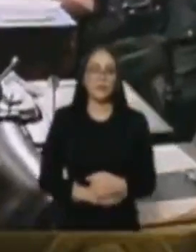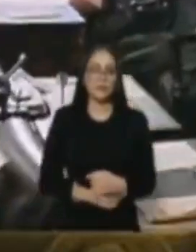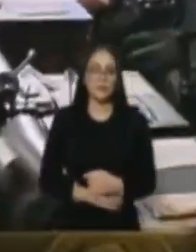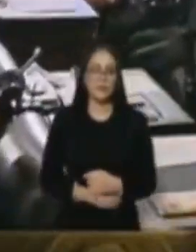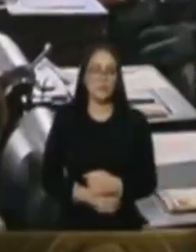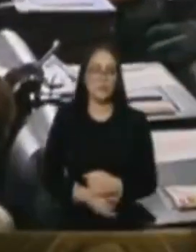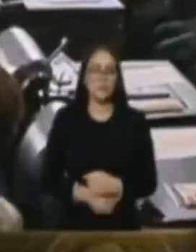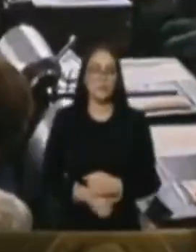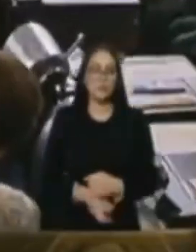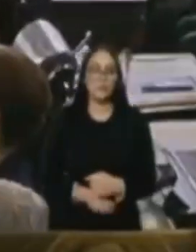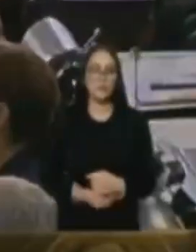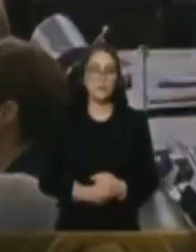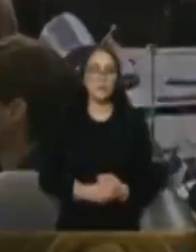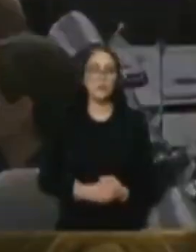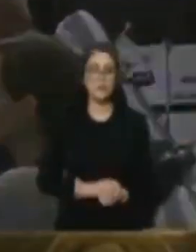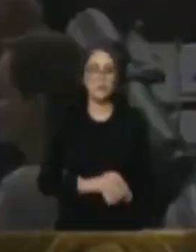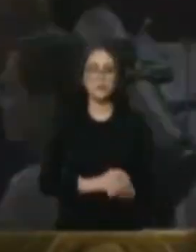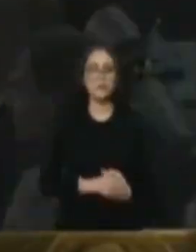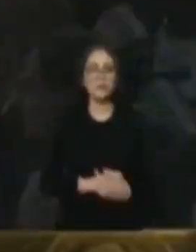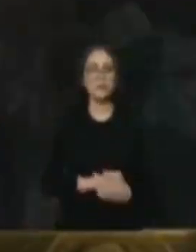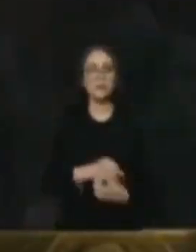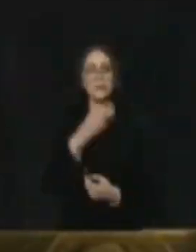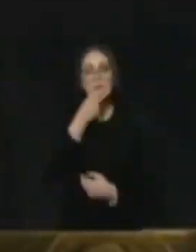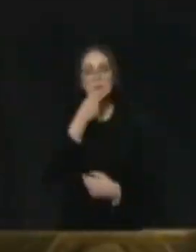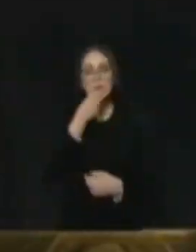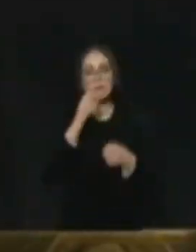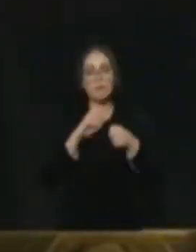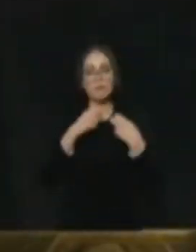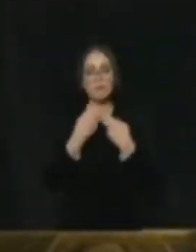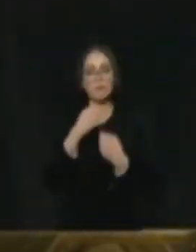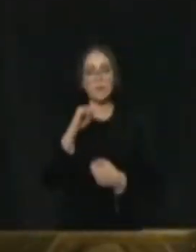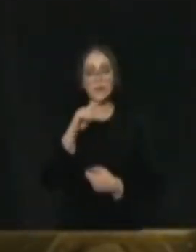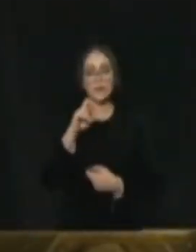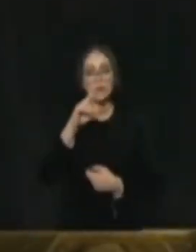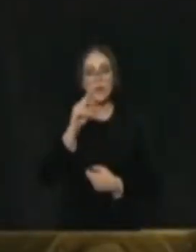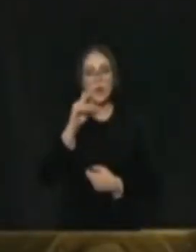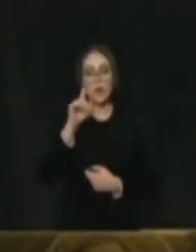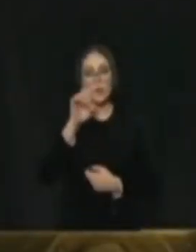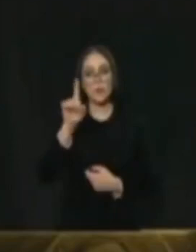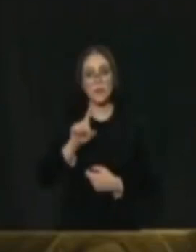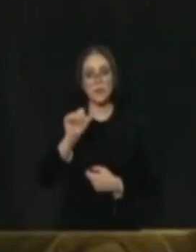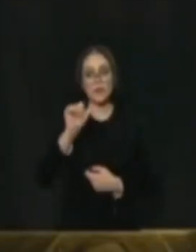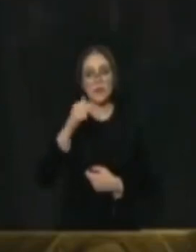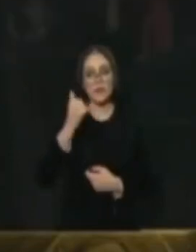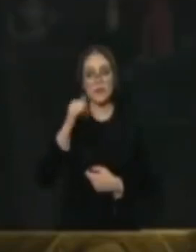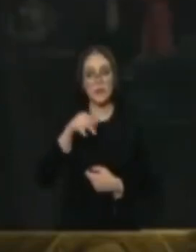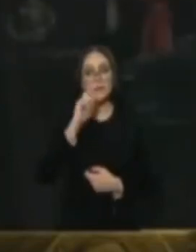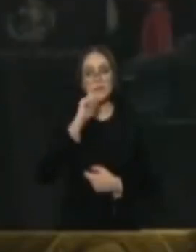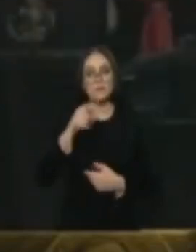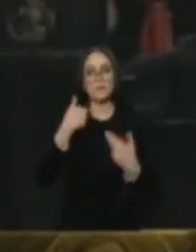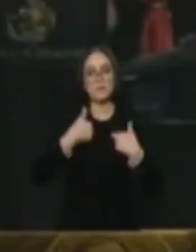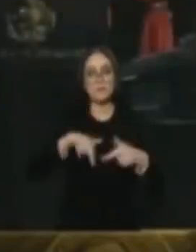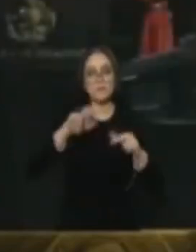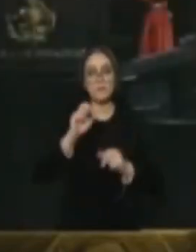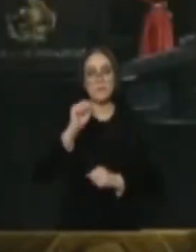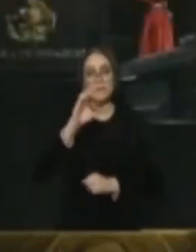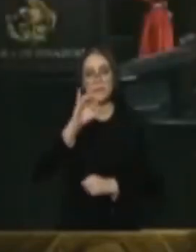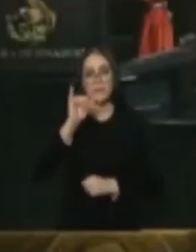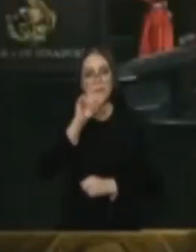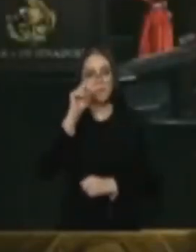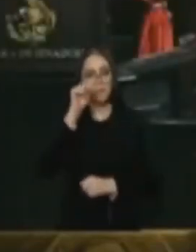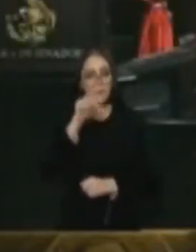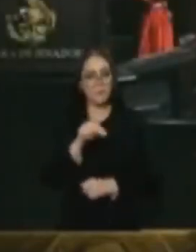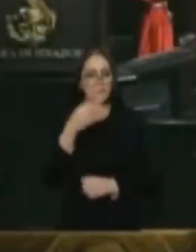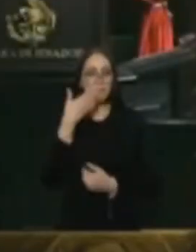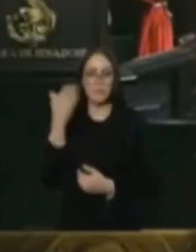Ministro Alberto Pérez Dayán, representante de la Suprema Corte de Justicia de la Nación, sea usted bienvenido